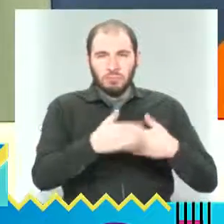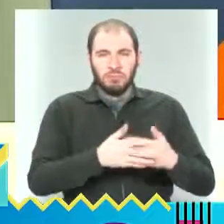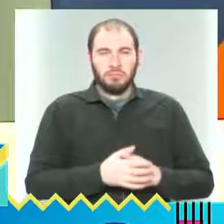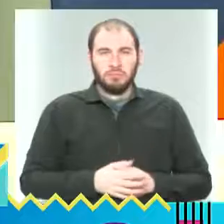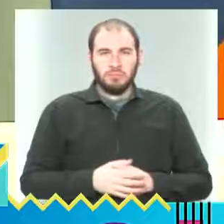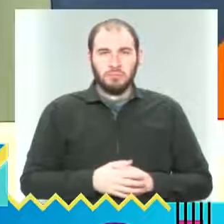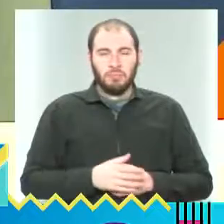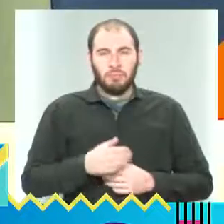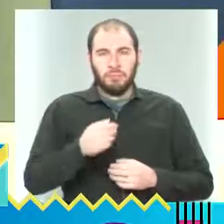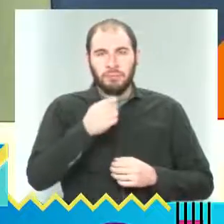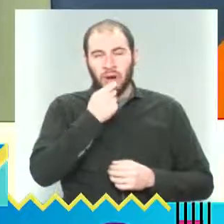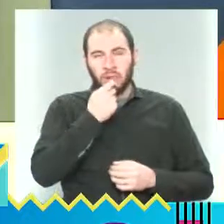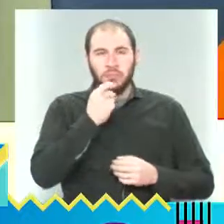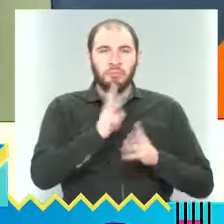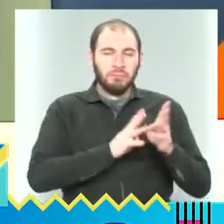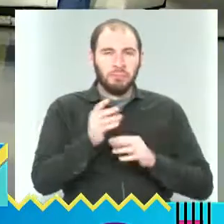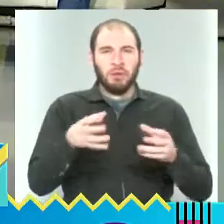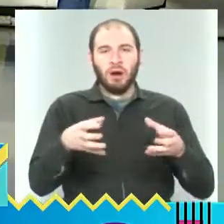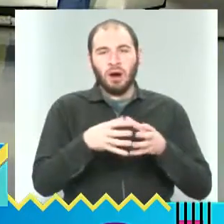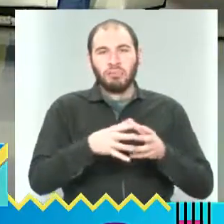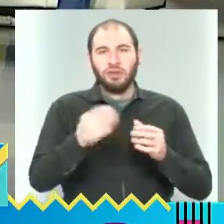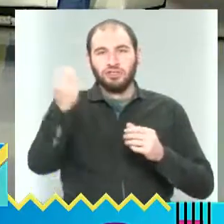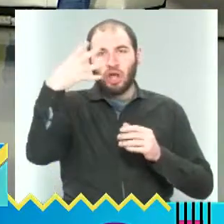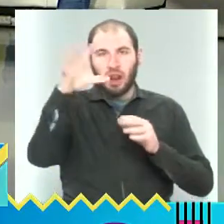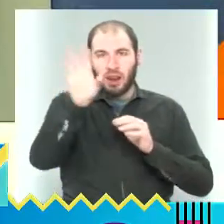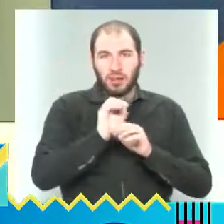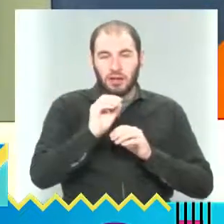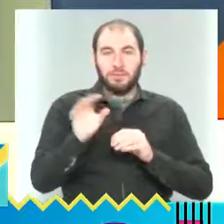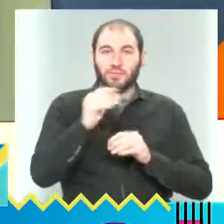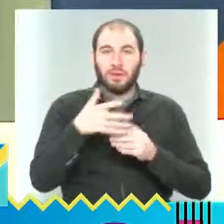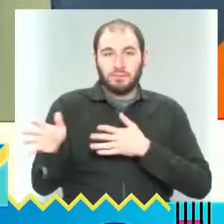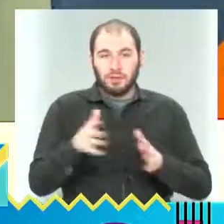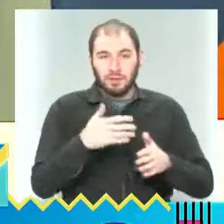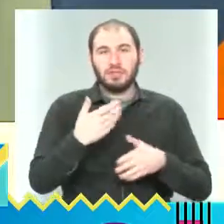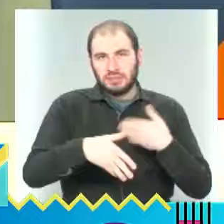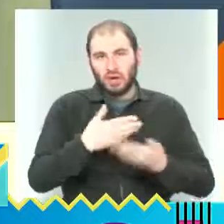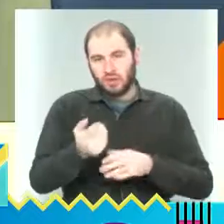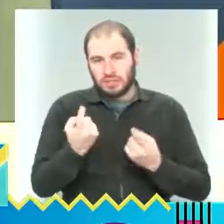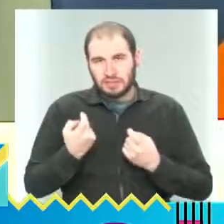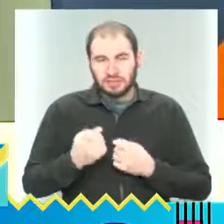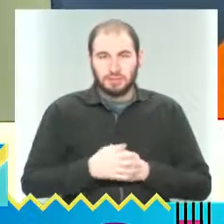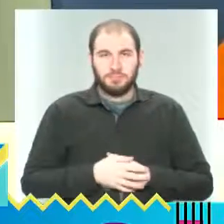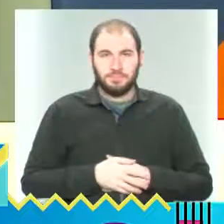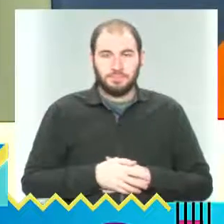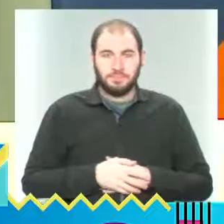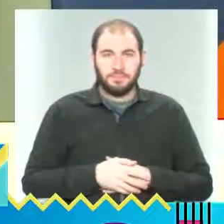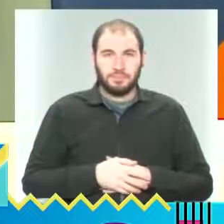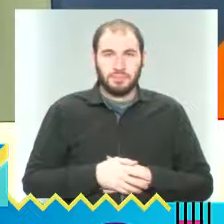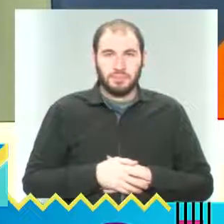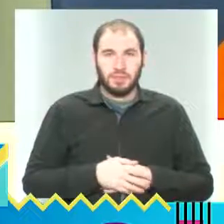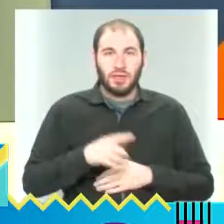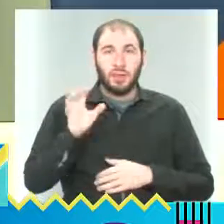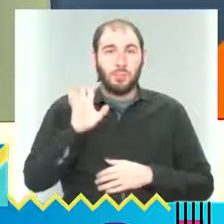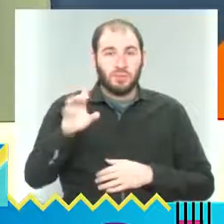una central o un conjunto de paneles solares o energía eólica, lleva a un desarrollo. Yo creo que desde